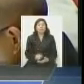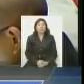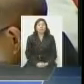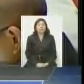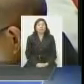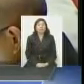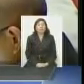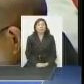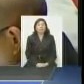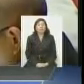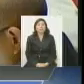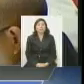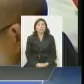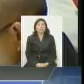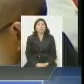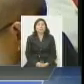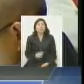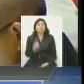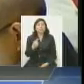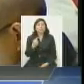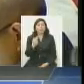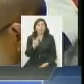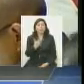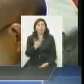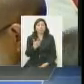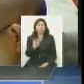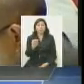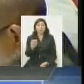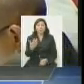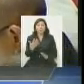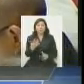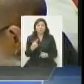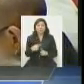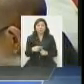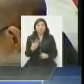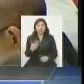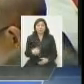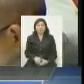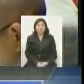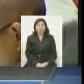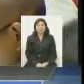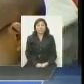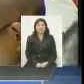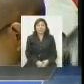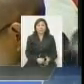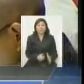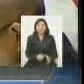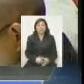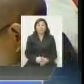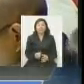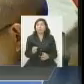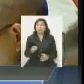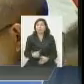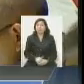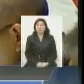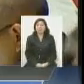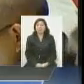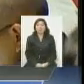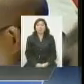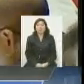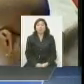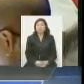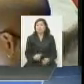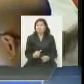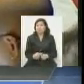pero pensemos en lo mínimo. Por 3 camiones, 210 por 3 son 600 y tantos soles. Y si